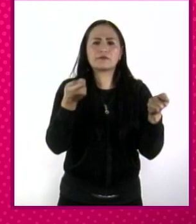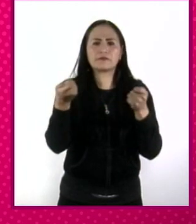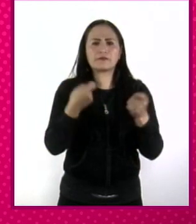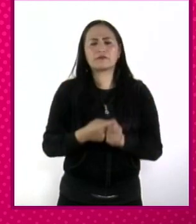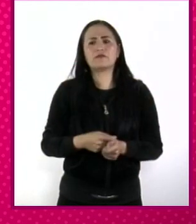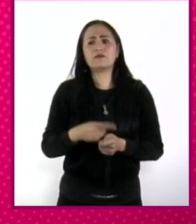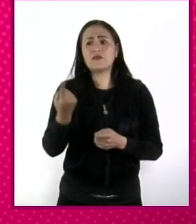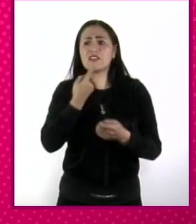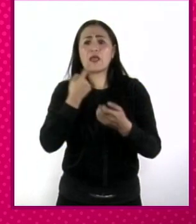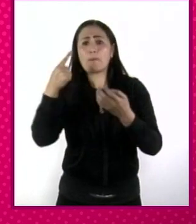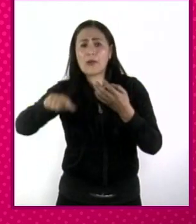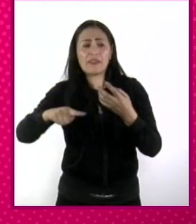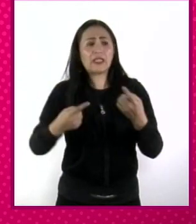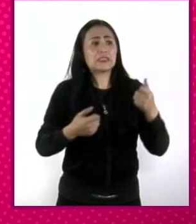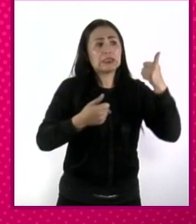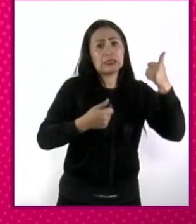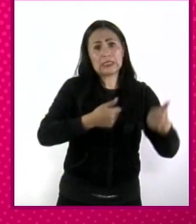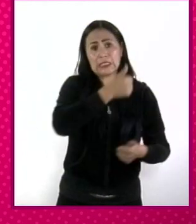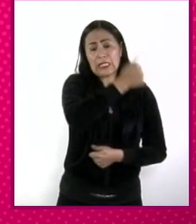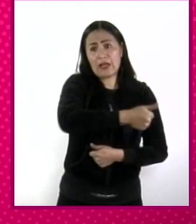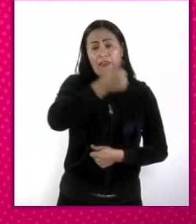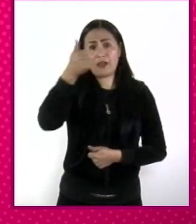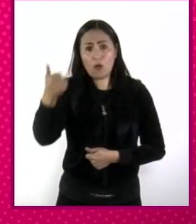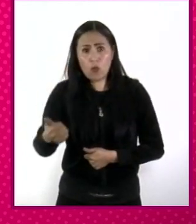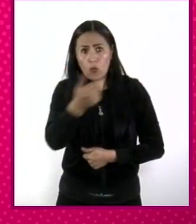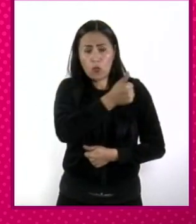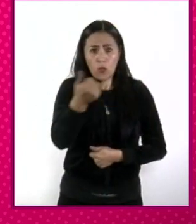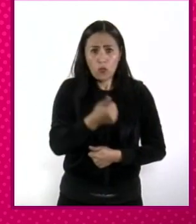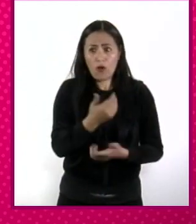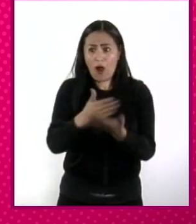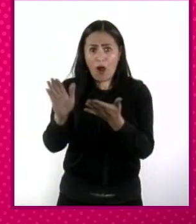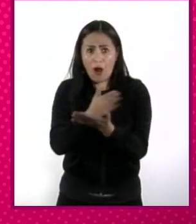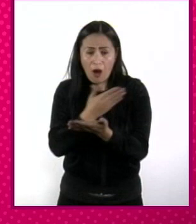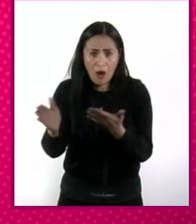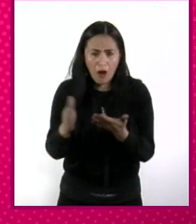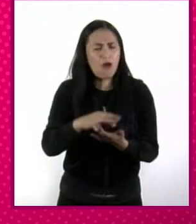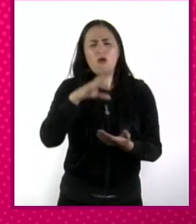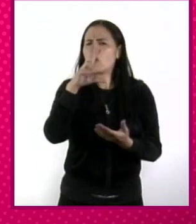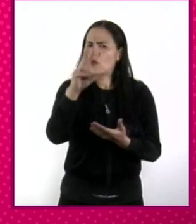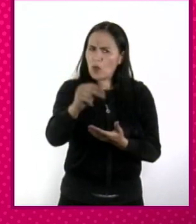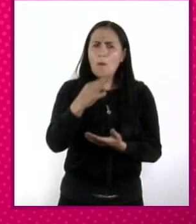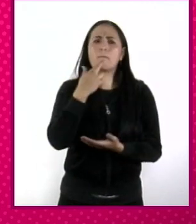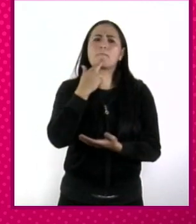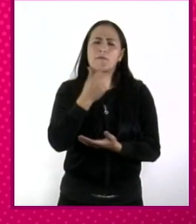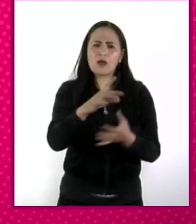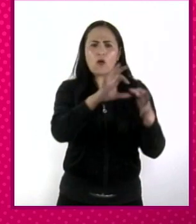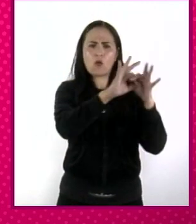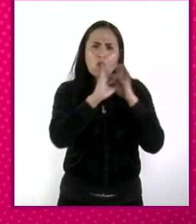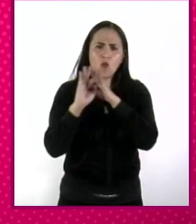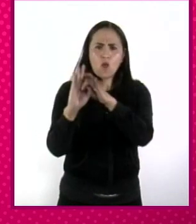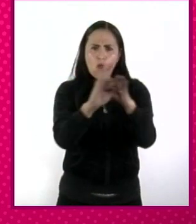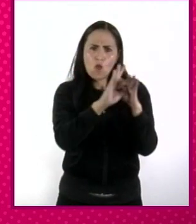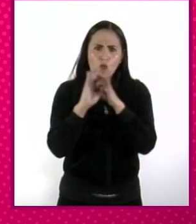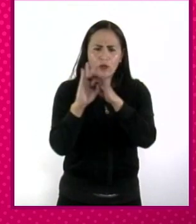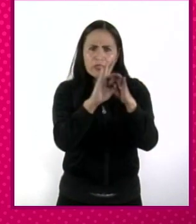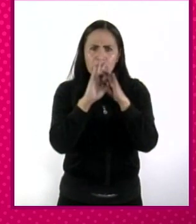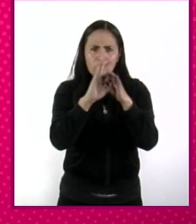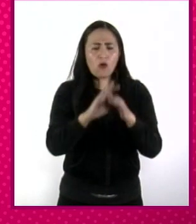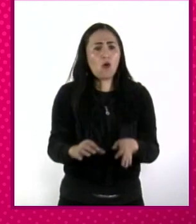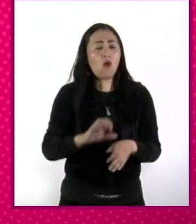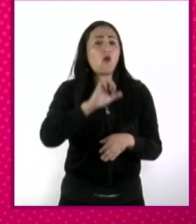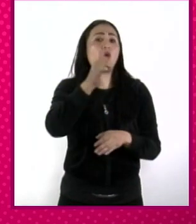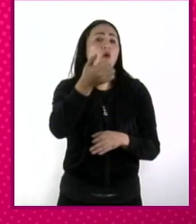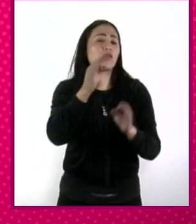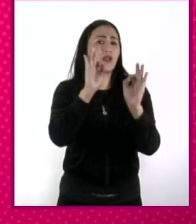sus demandas por el afán de una unidad nacional que le haga frente al enemigo, que era el otro